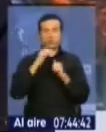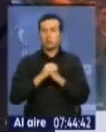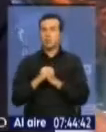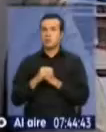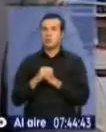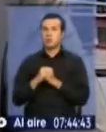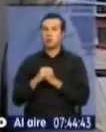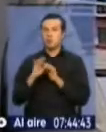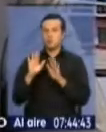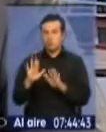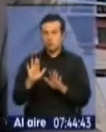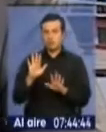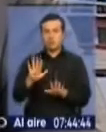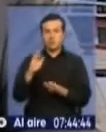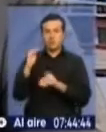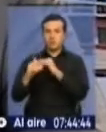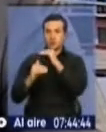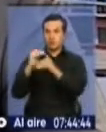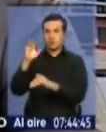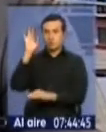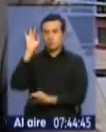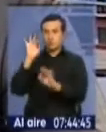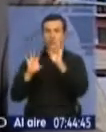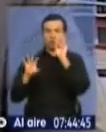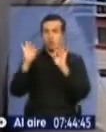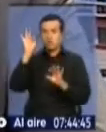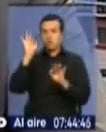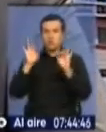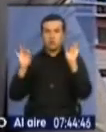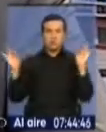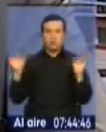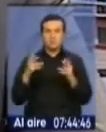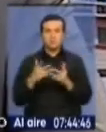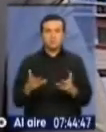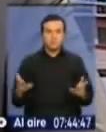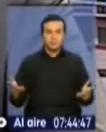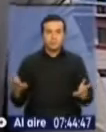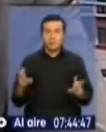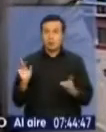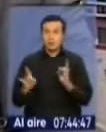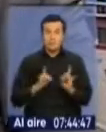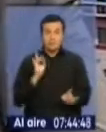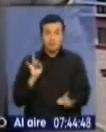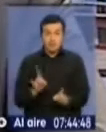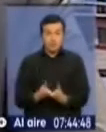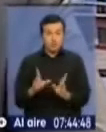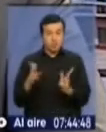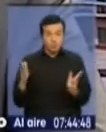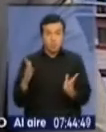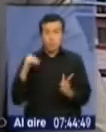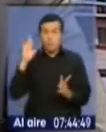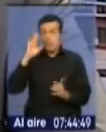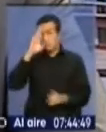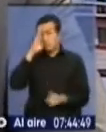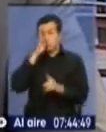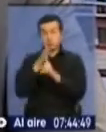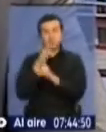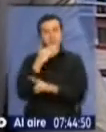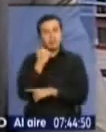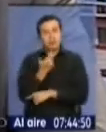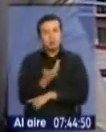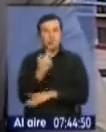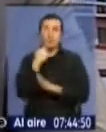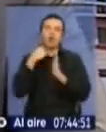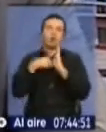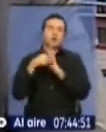a ver, una cosa. En cuanto a procesos de designación, no existe ninguno perfecto, pero mientras más objetivo sea, va a ser mejor.